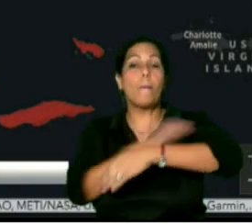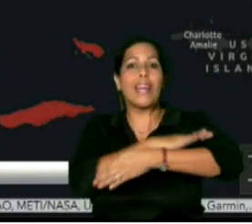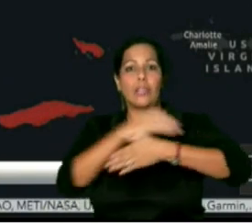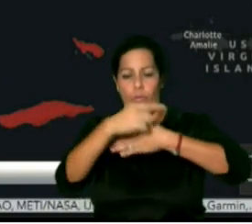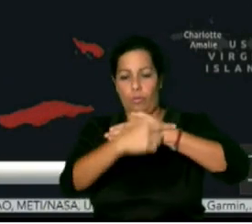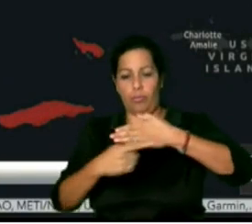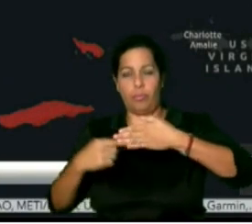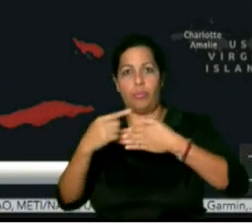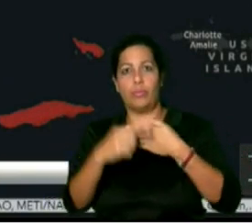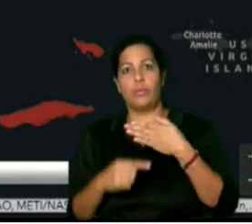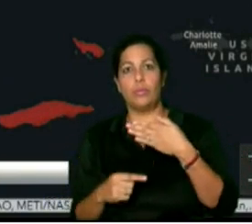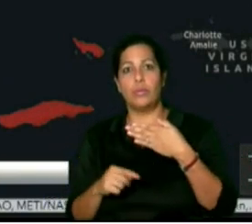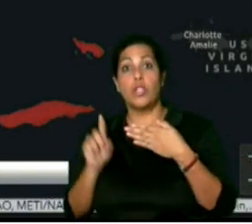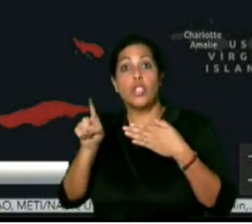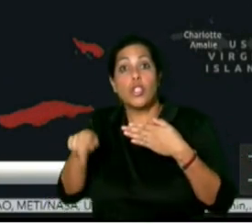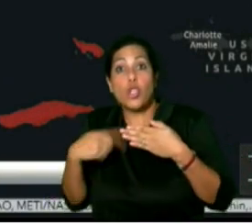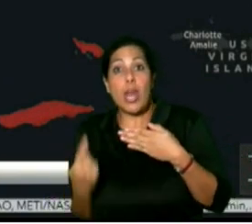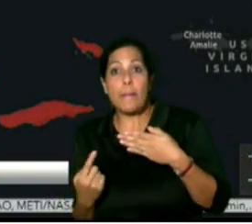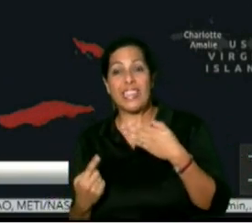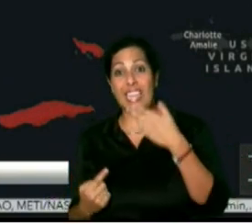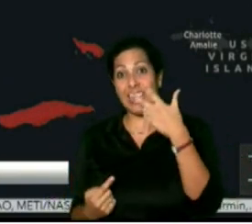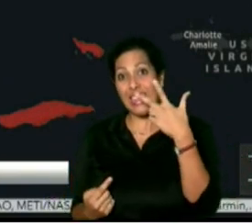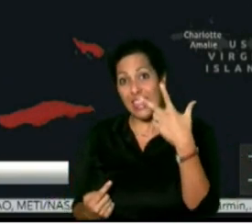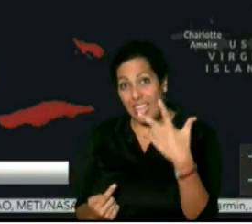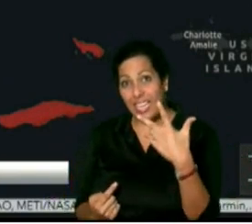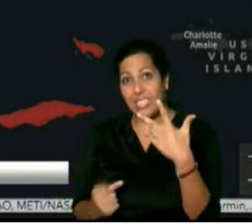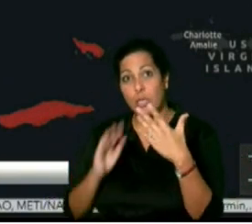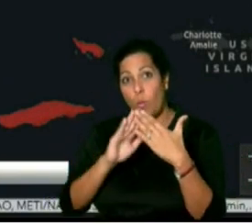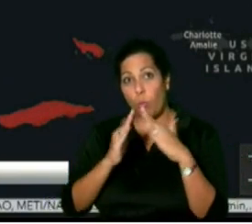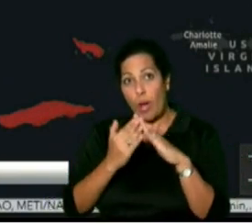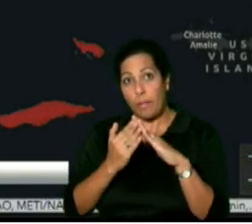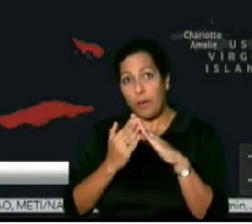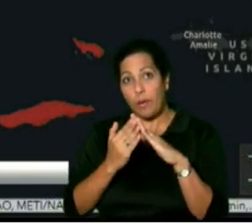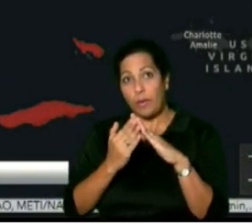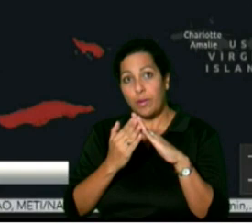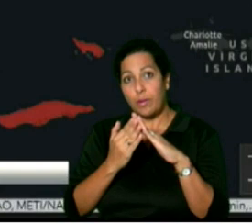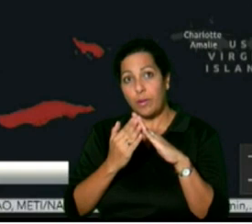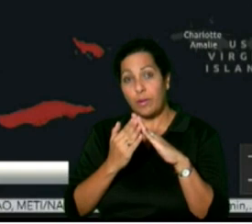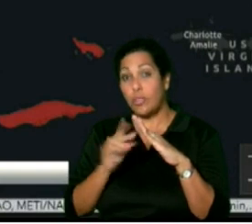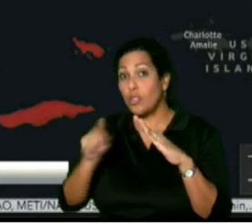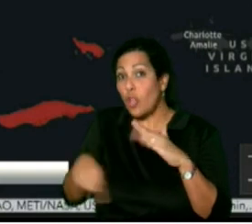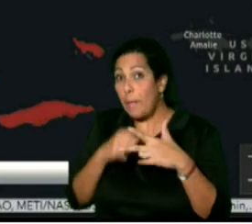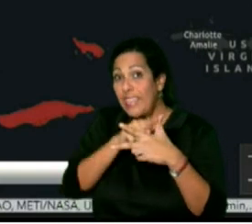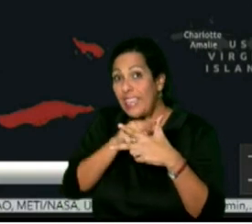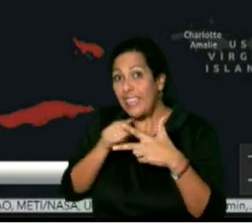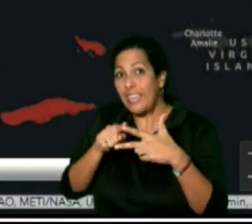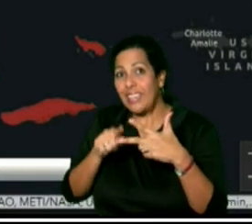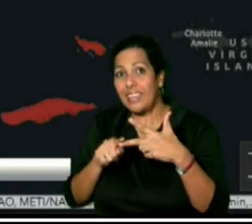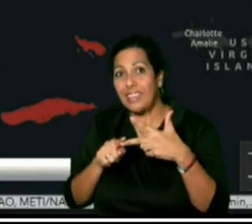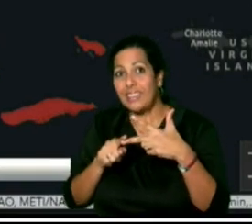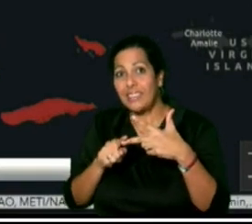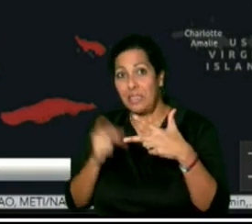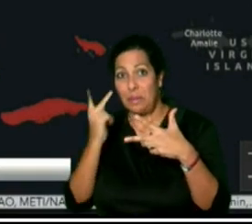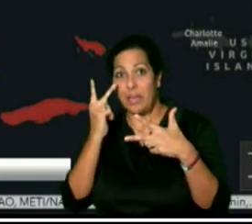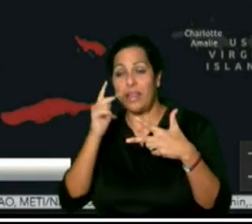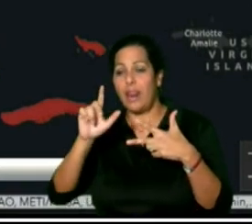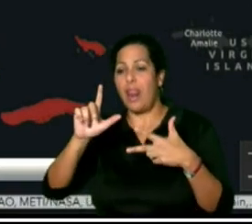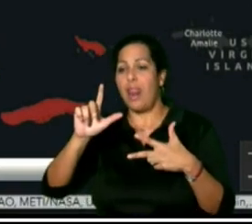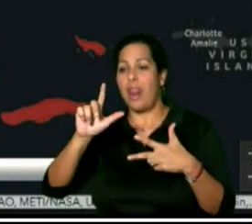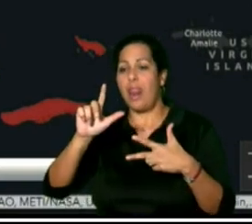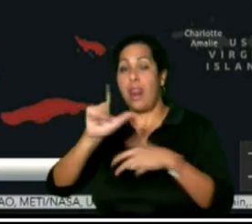municipios, excepto 3, que tienen una tasa de % mayor de 5. Los pueblos que tenemos, que son